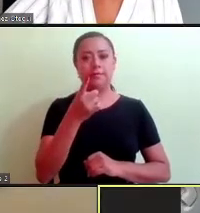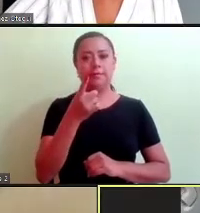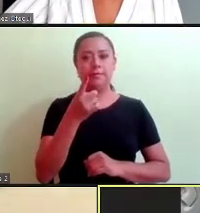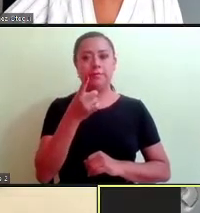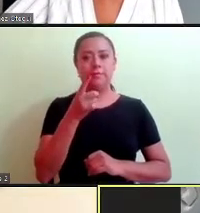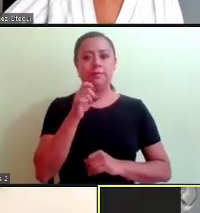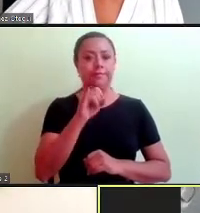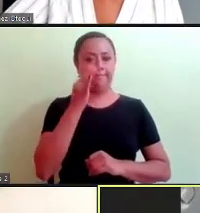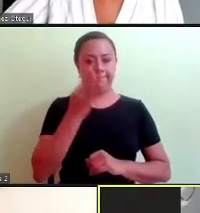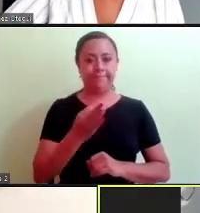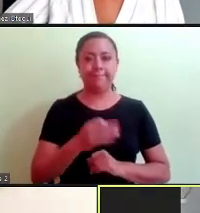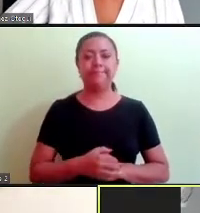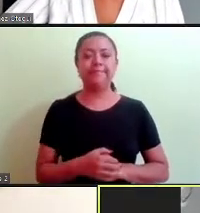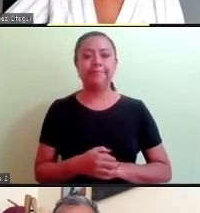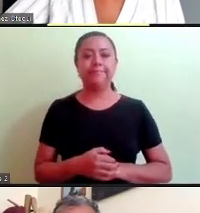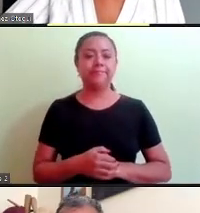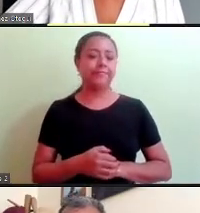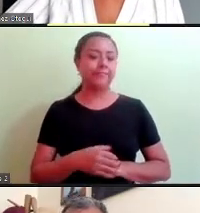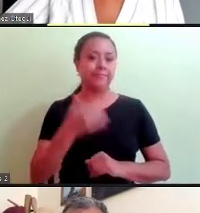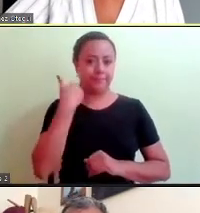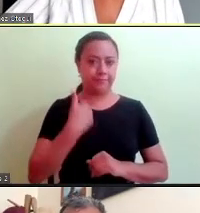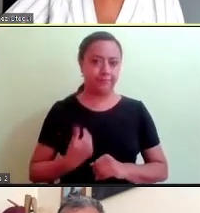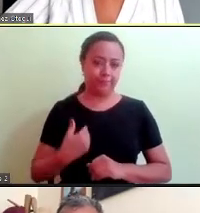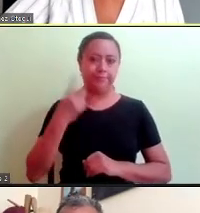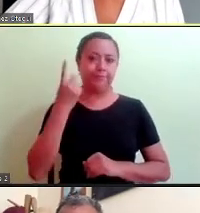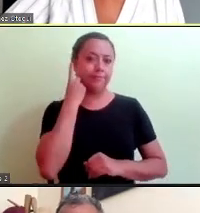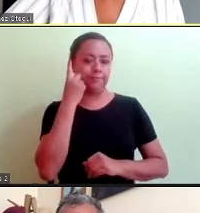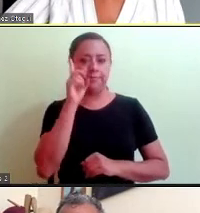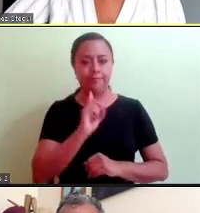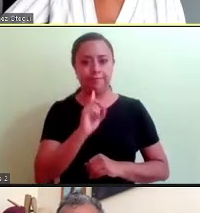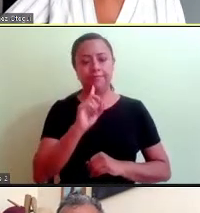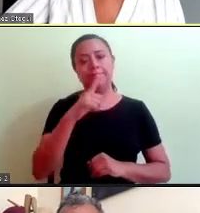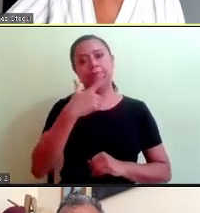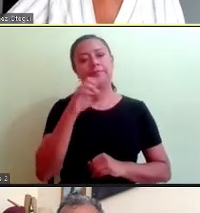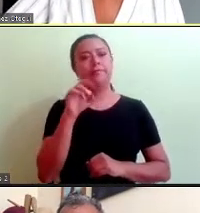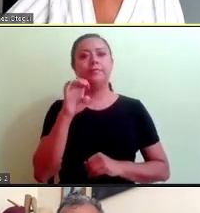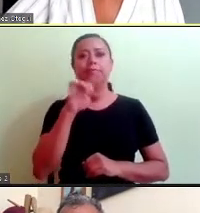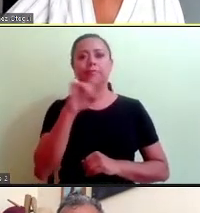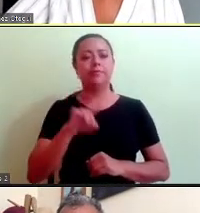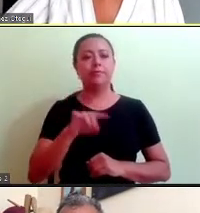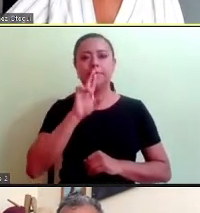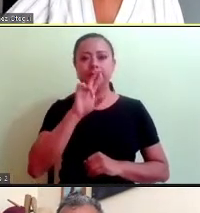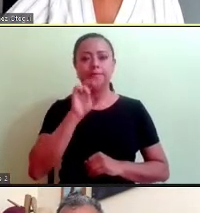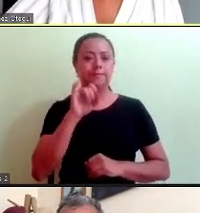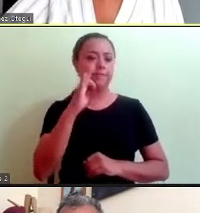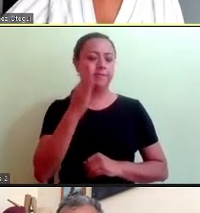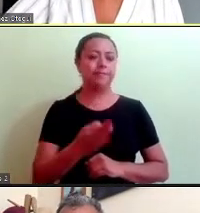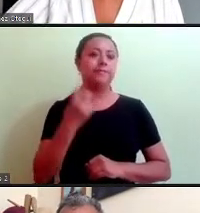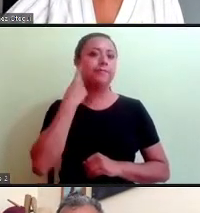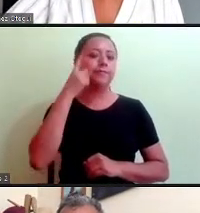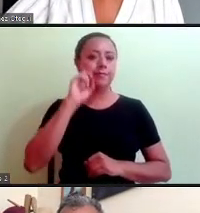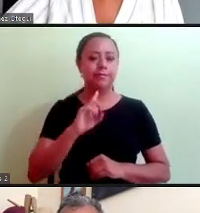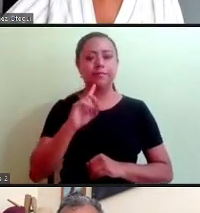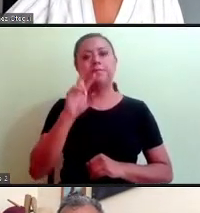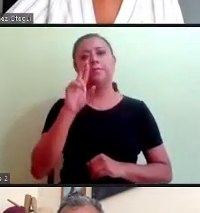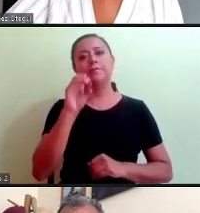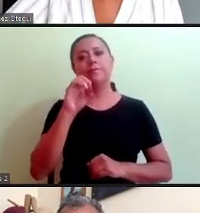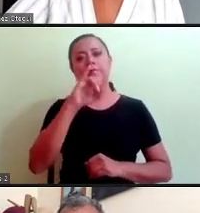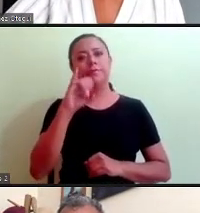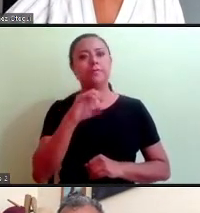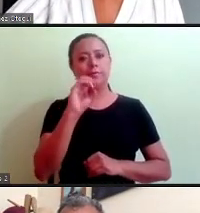América Rangel, a favor. Diputada de la Voz, Leonor Gómez Otegui, a favor. Diputada Alessandra Rojo de la Vega. Alessandra Rojo, a